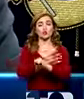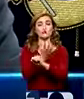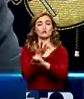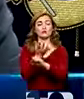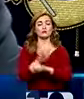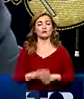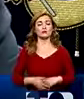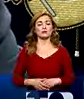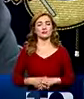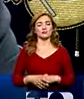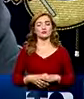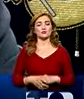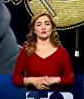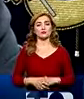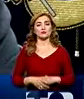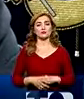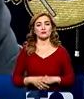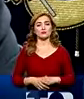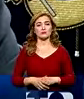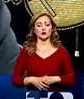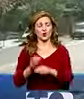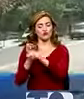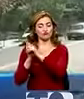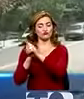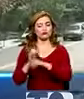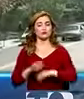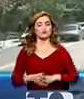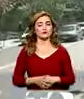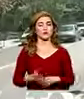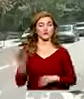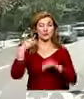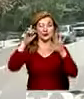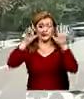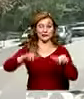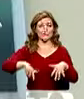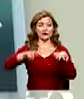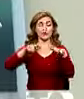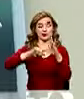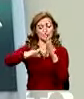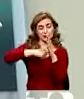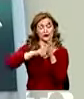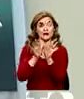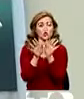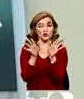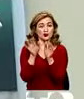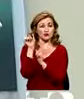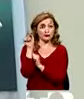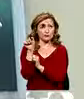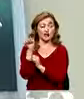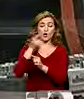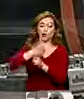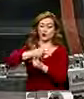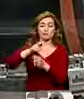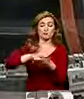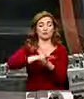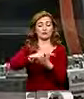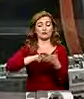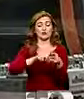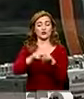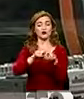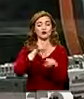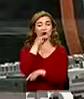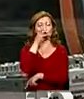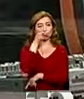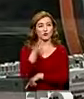recomendaciones de carácter obligatorio hace 7 meses atrás la contraloría general del estado dispuso la anulación del concurso